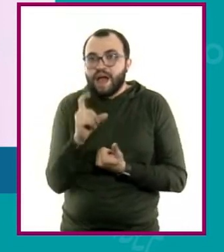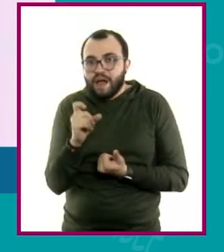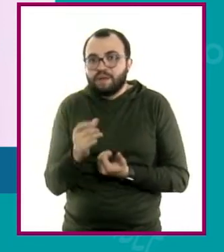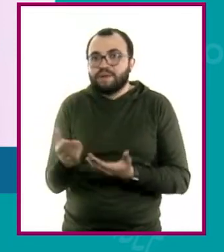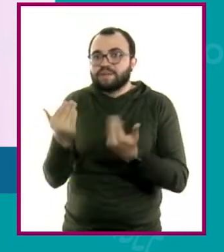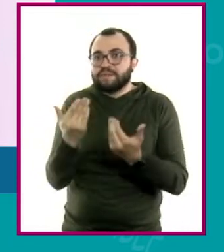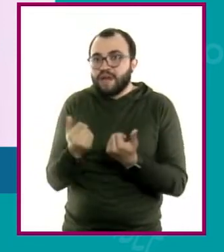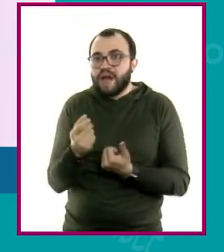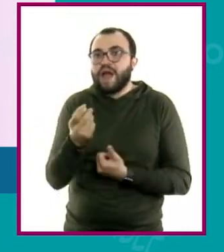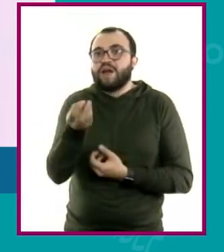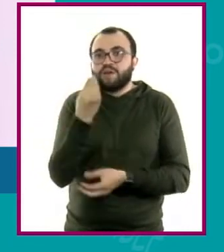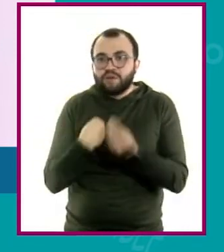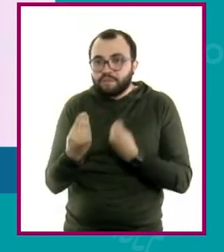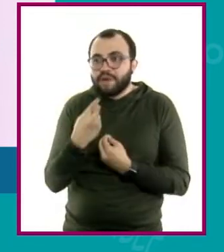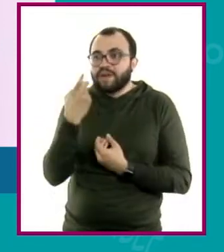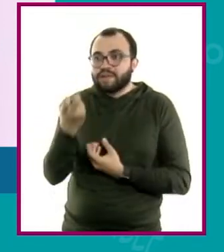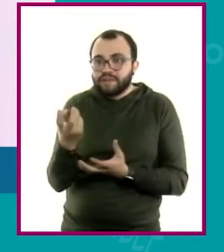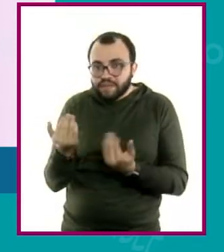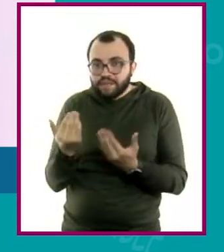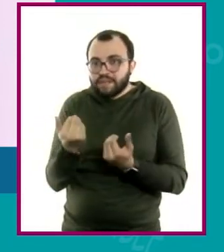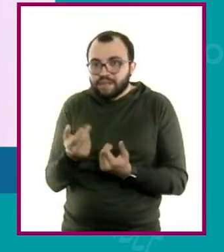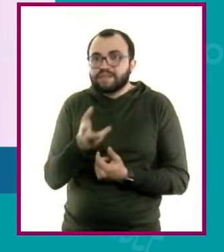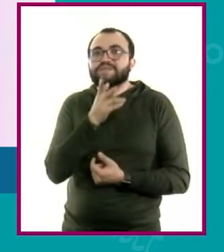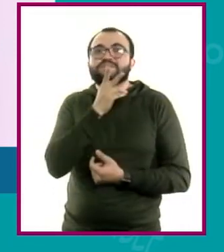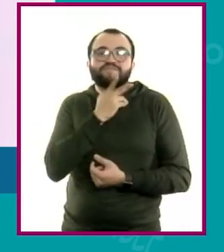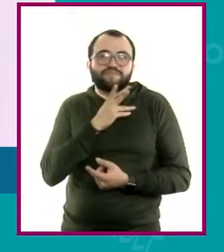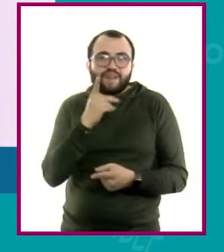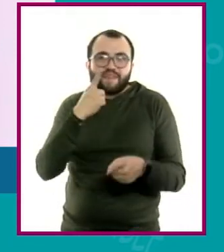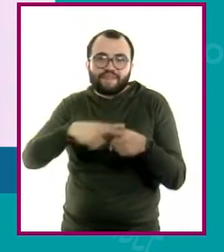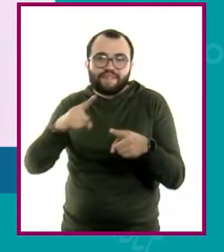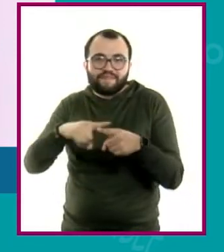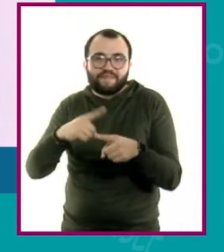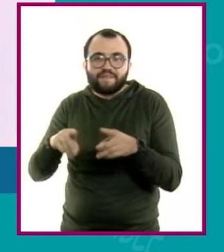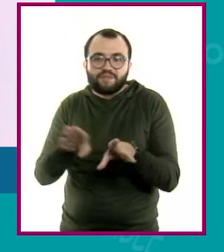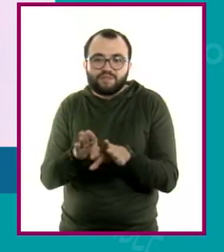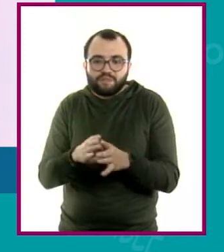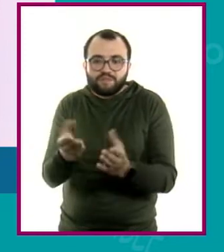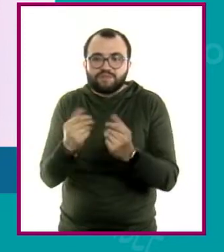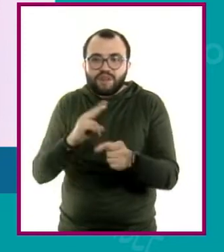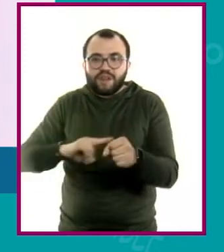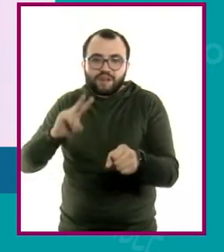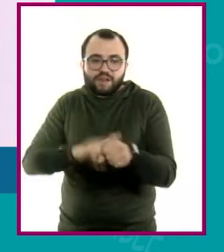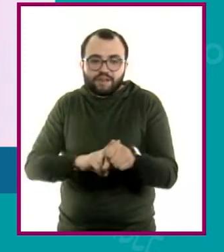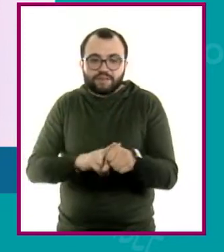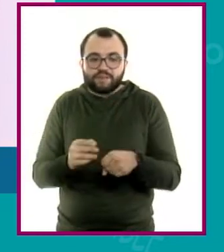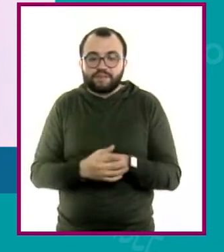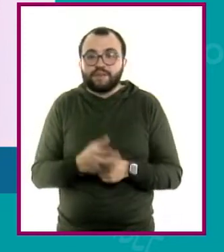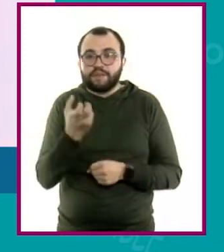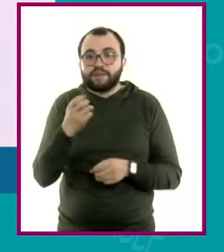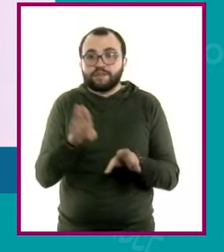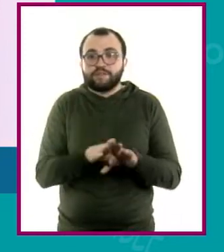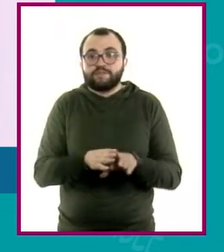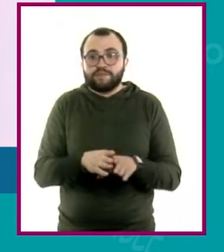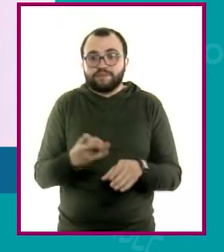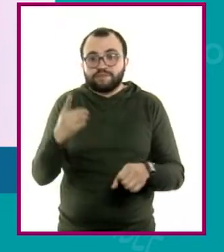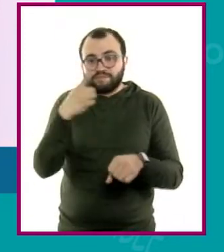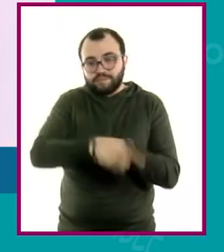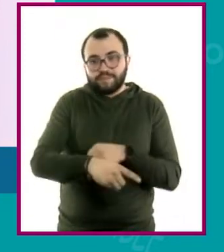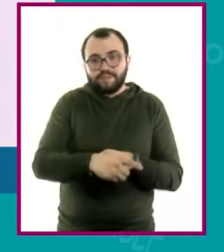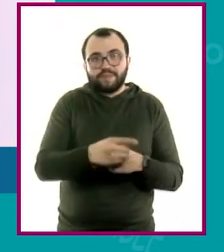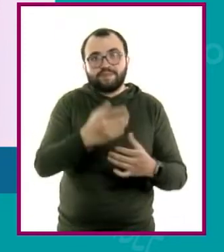y esto se puede traducir pues en la extracción de diversos recursos naturales que tienen consecuencias en el medio